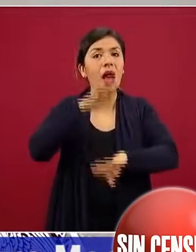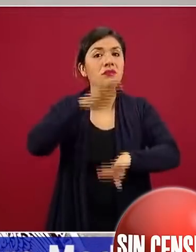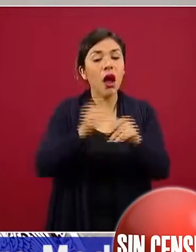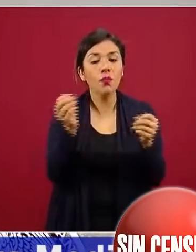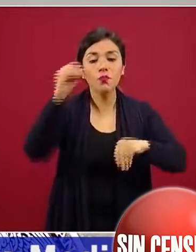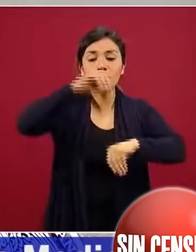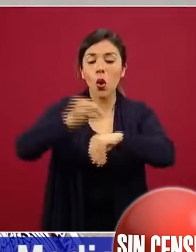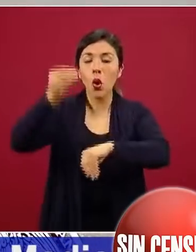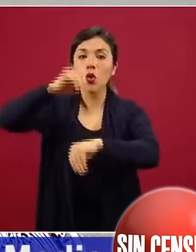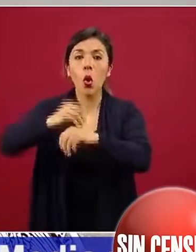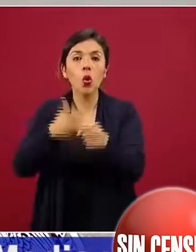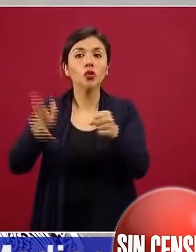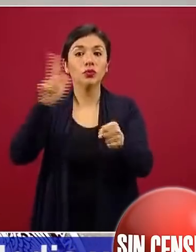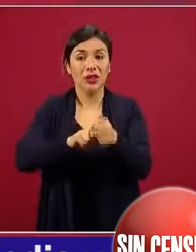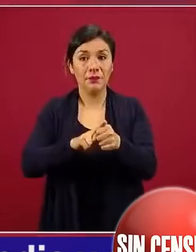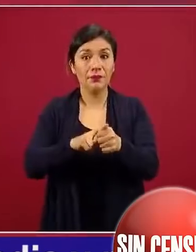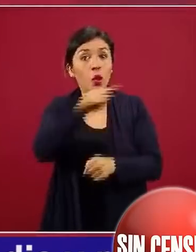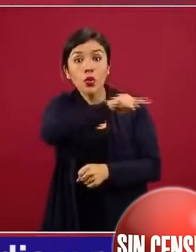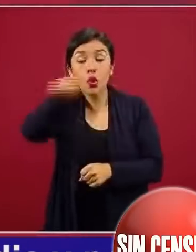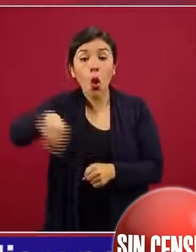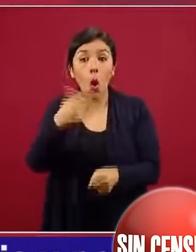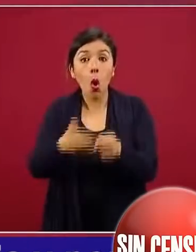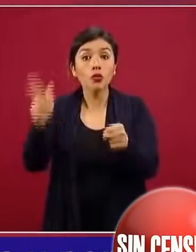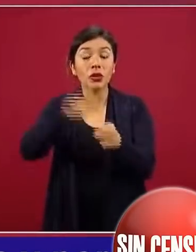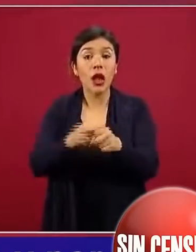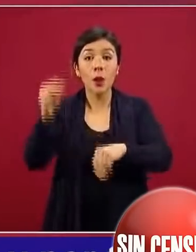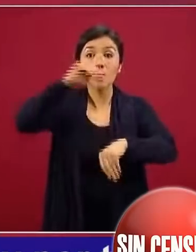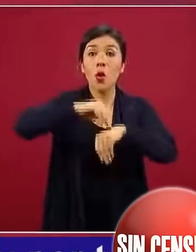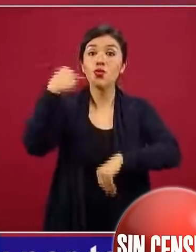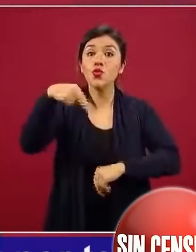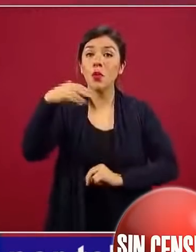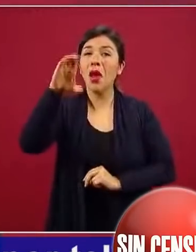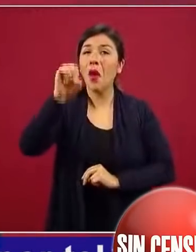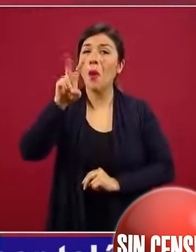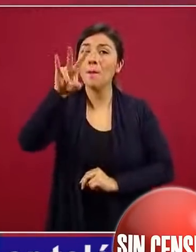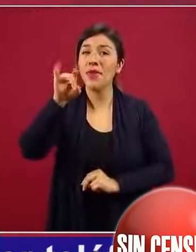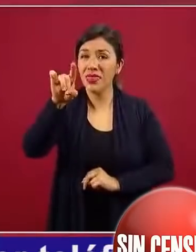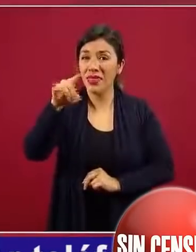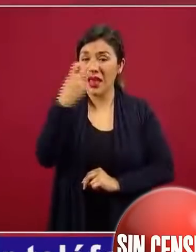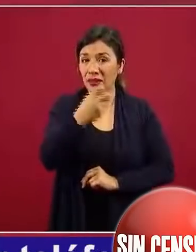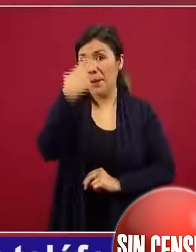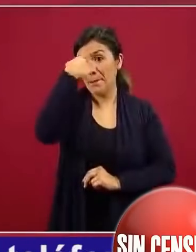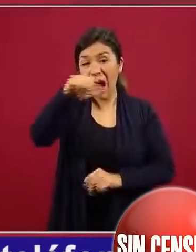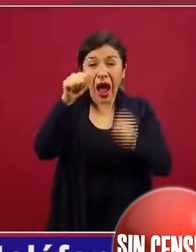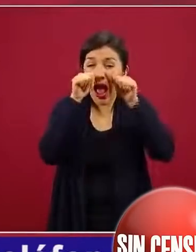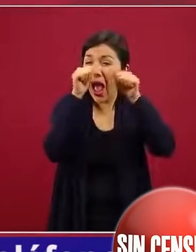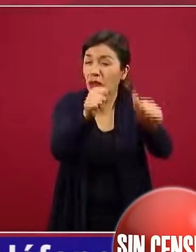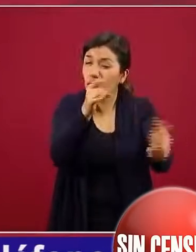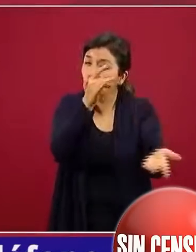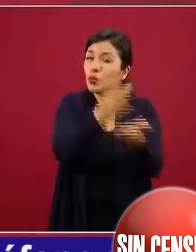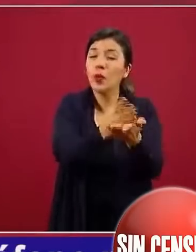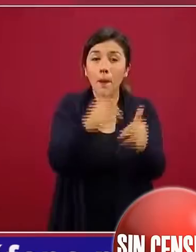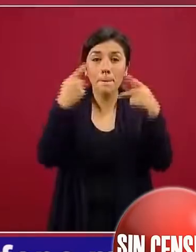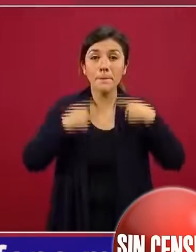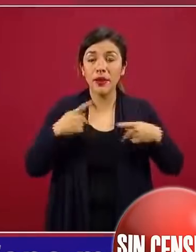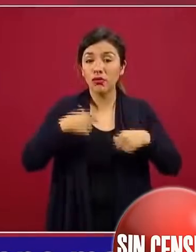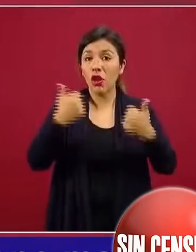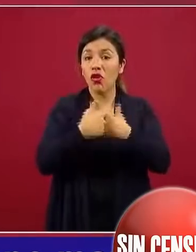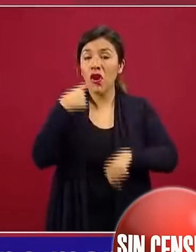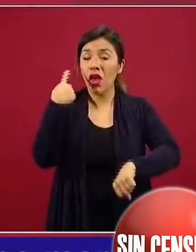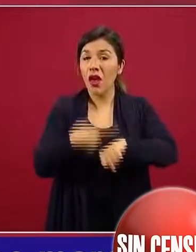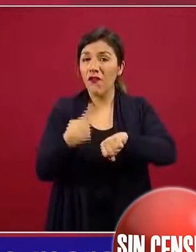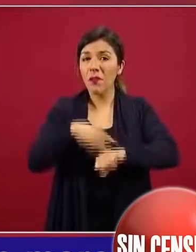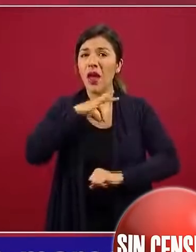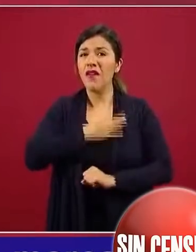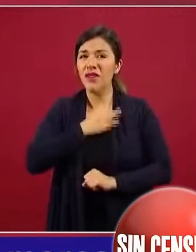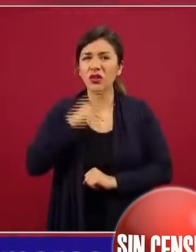capacidad hospitalaria. Los hospitales que fueron designados COVID para la atención específica de personas con infección